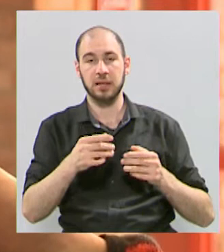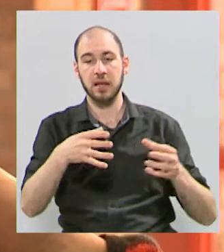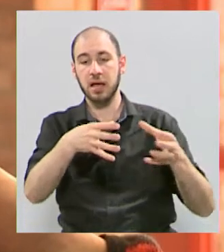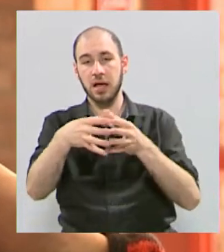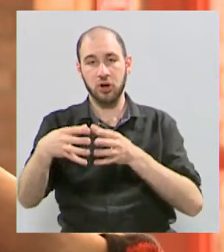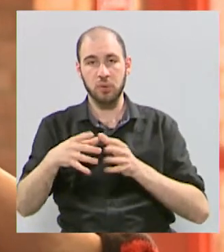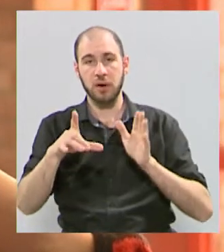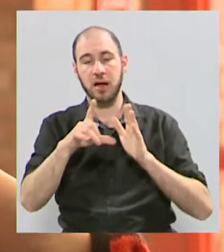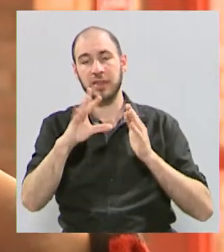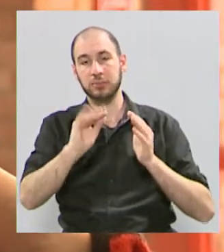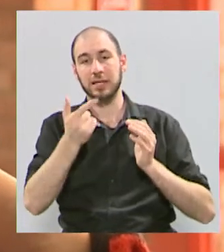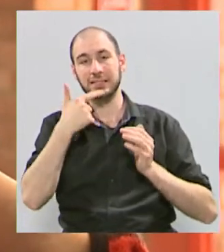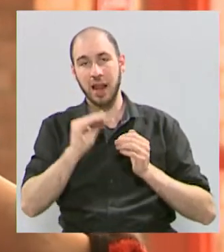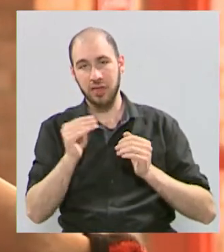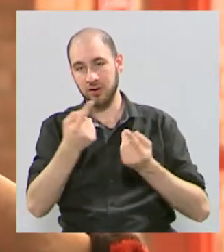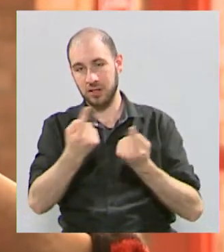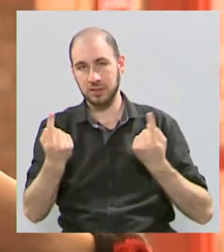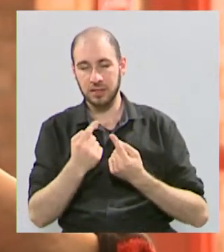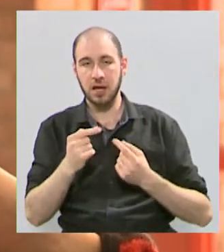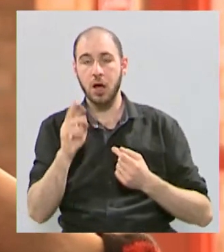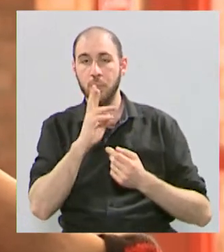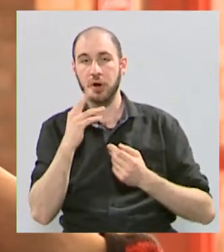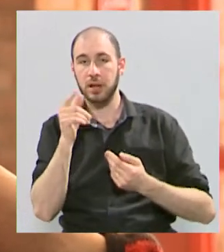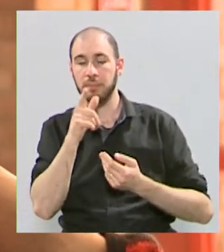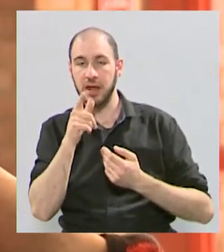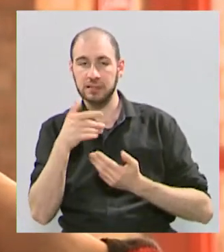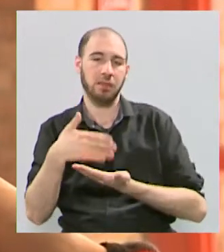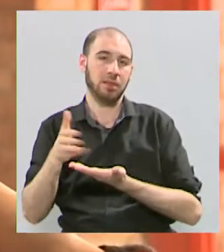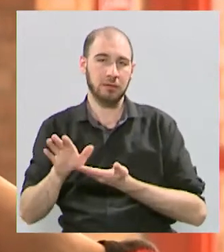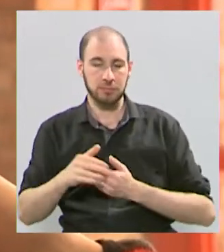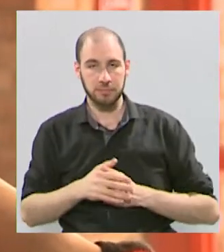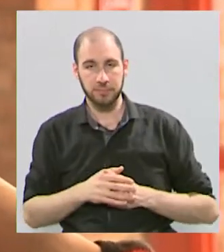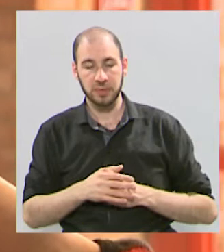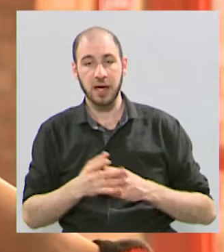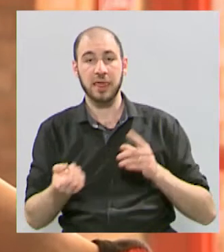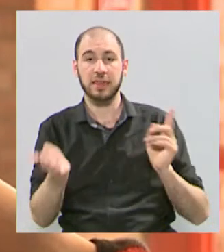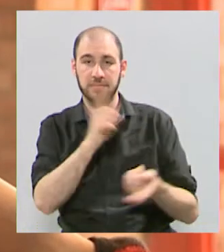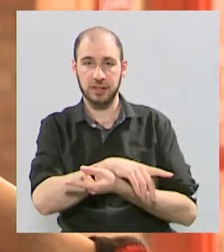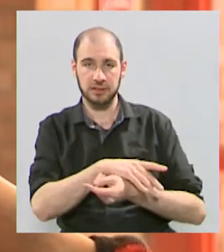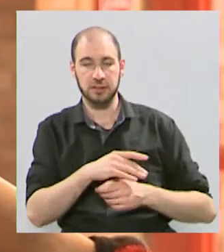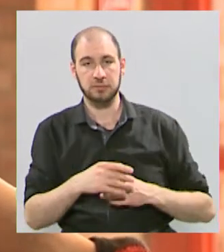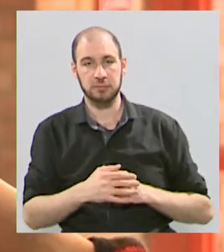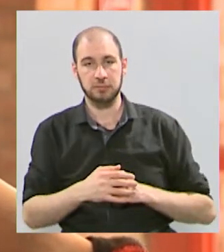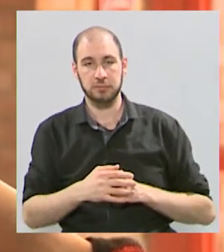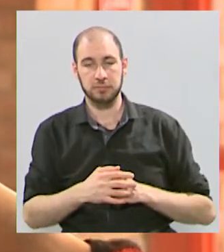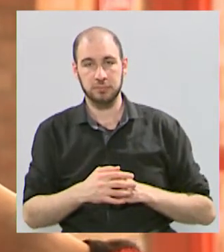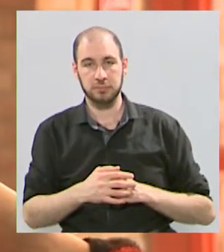cámaras legislativas, que el rol de la mujer está relegado. En cambio, cuando las condiciones